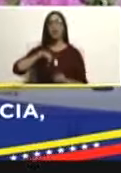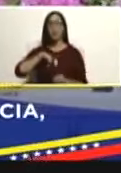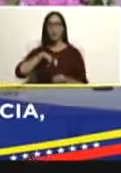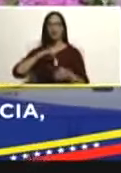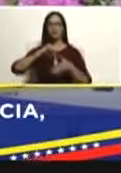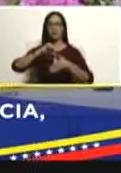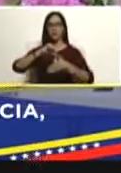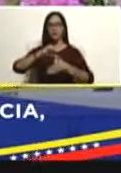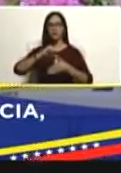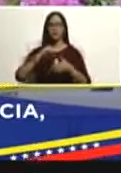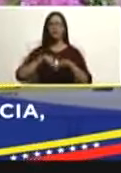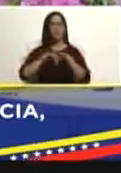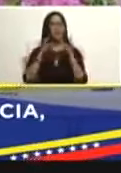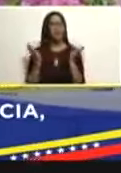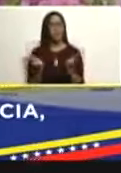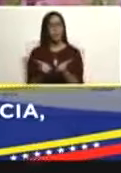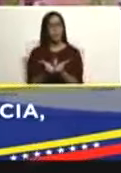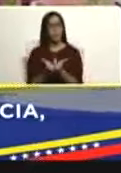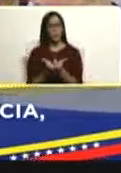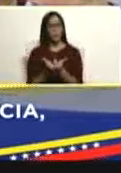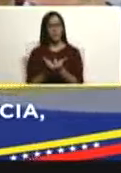continente y en el mundo.